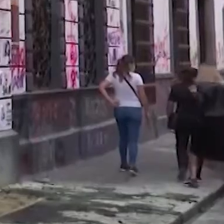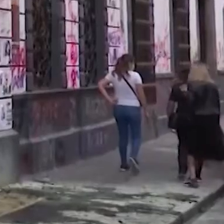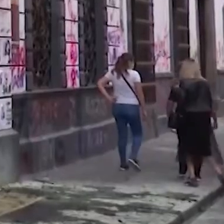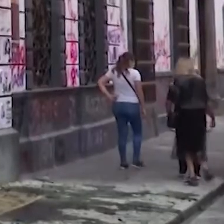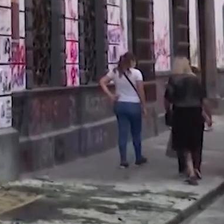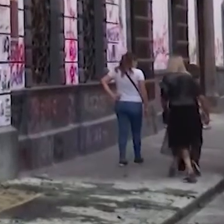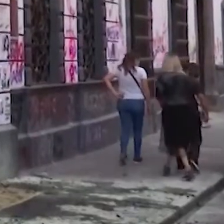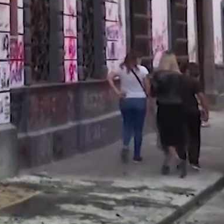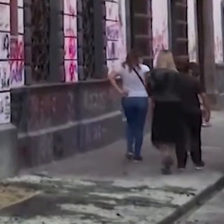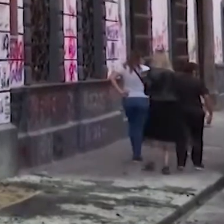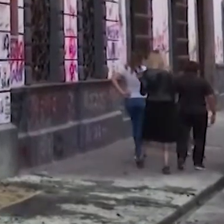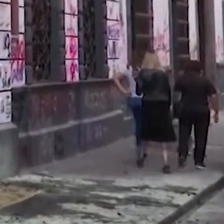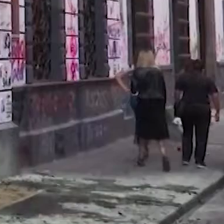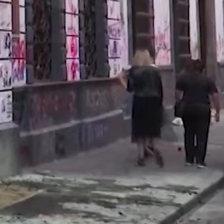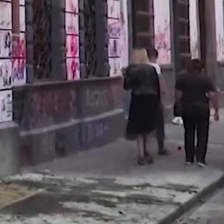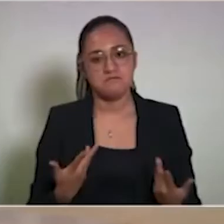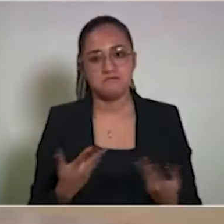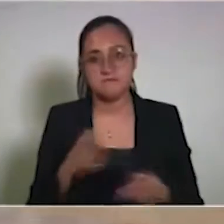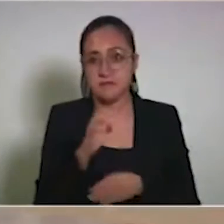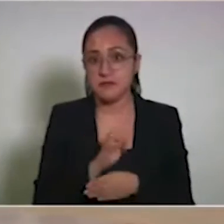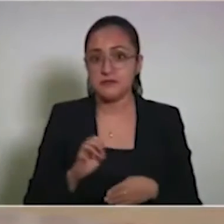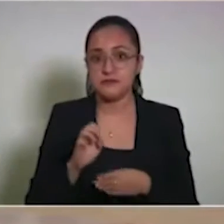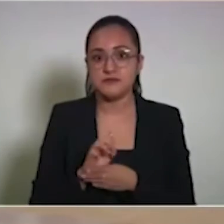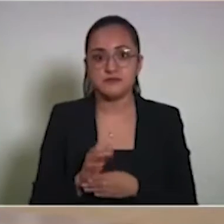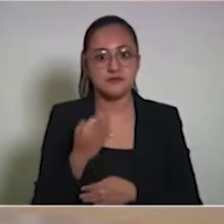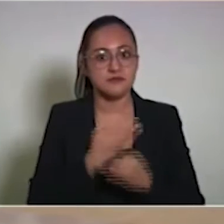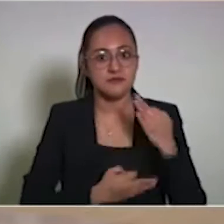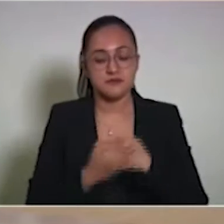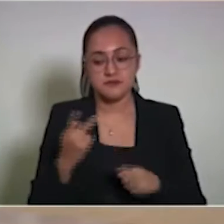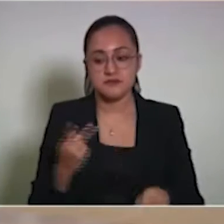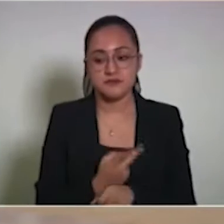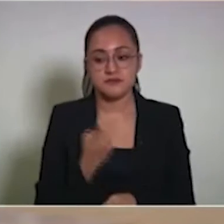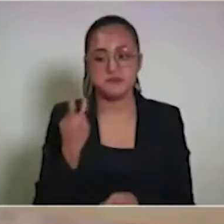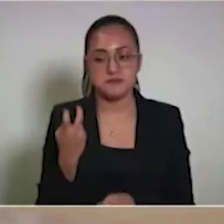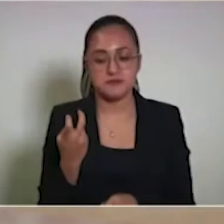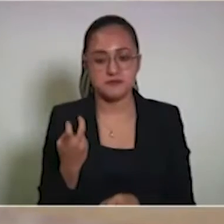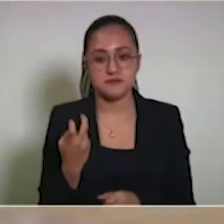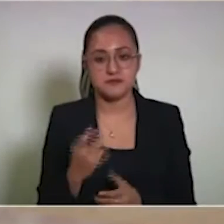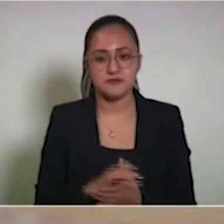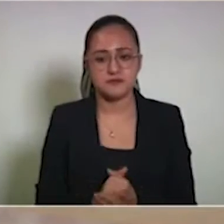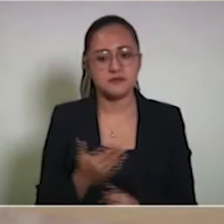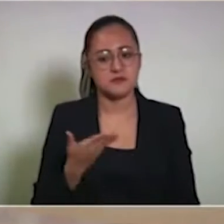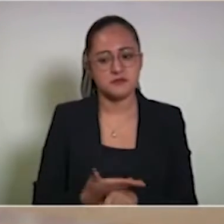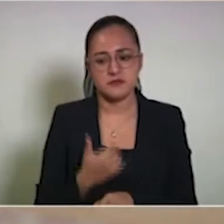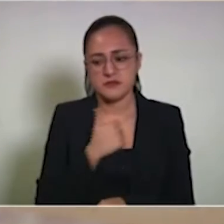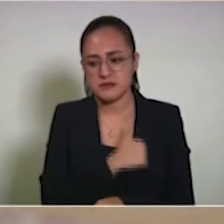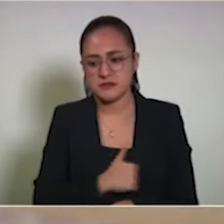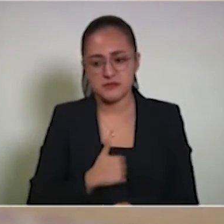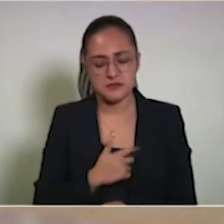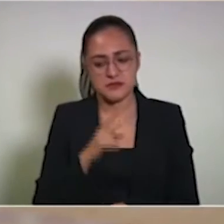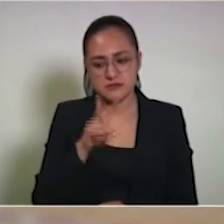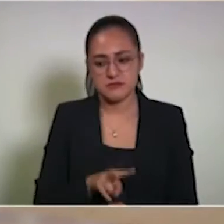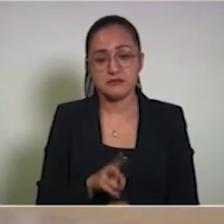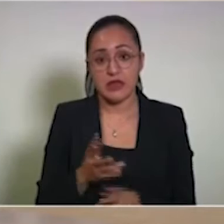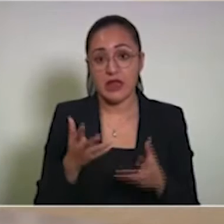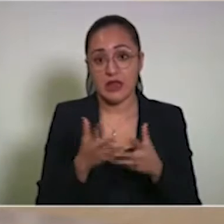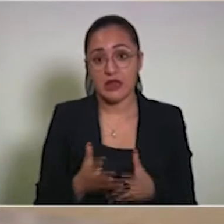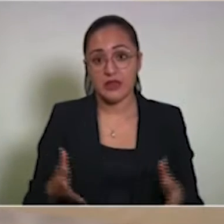la vandalización de diferentes inmuebles. Todo lo que ocurrió es muy lamentable, es